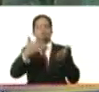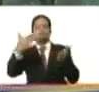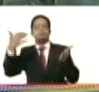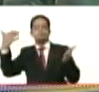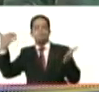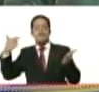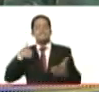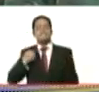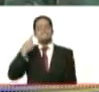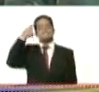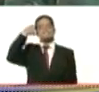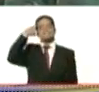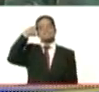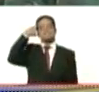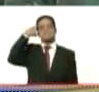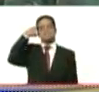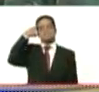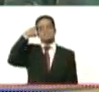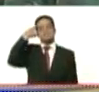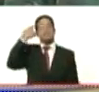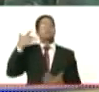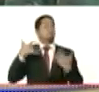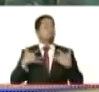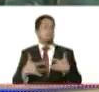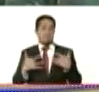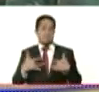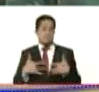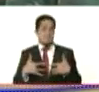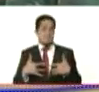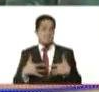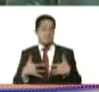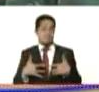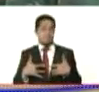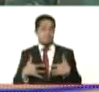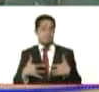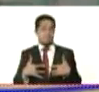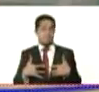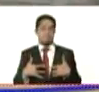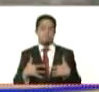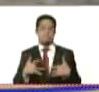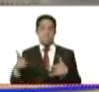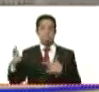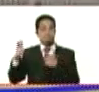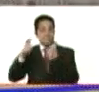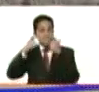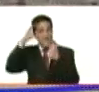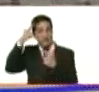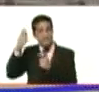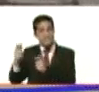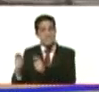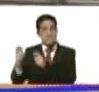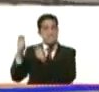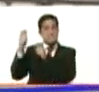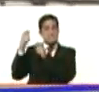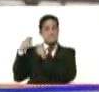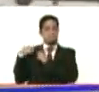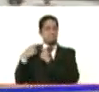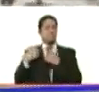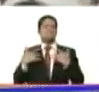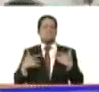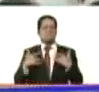sentir muy presente y muy firme el legado de nuestro comandante Chávez, su espíritu